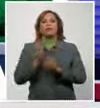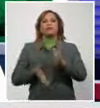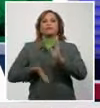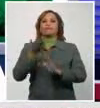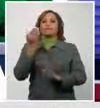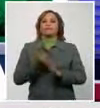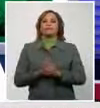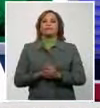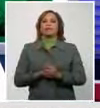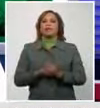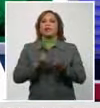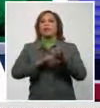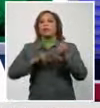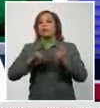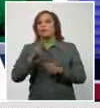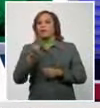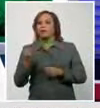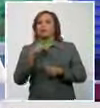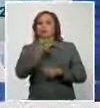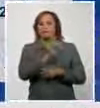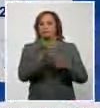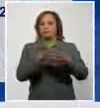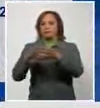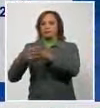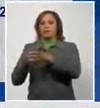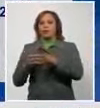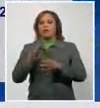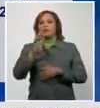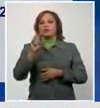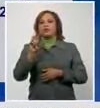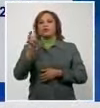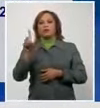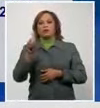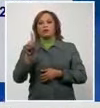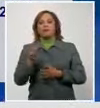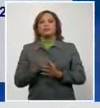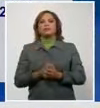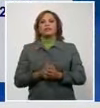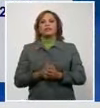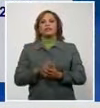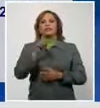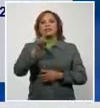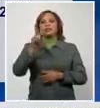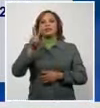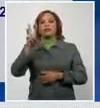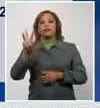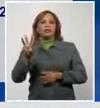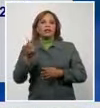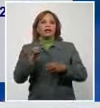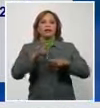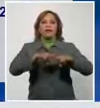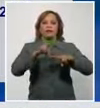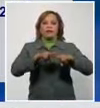Por provincia, los 431 casos diagnosticados ayer, 123 pertenecen a La Habana,